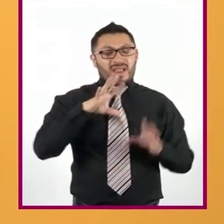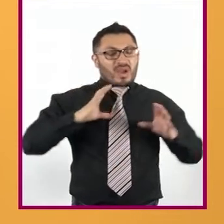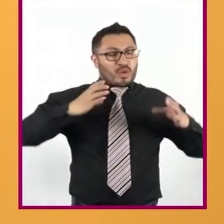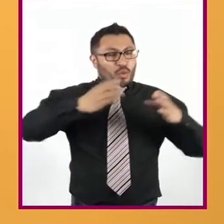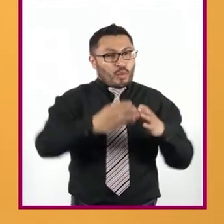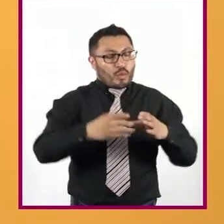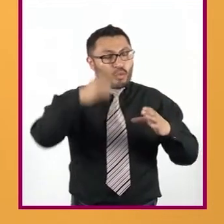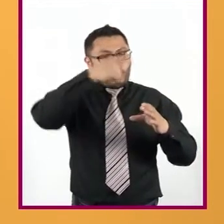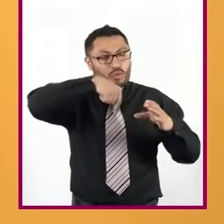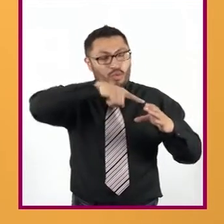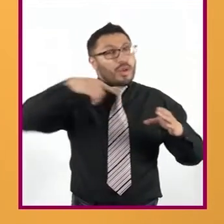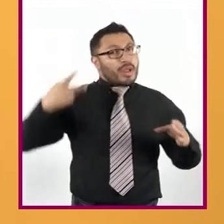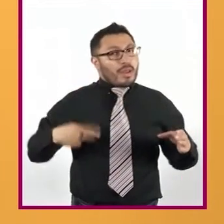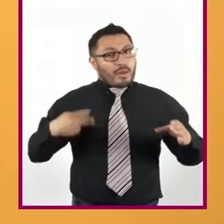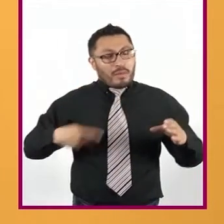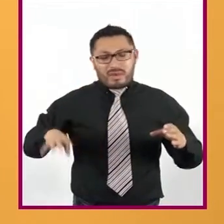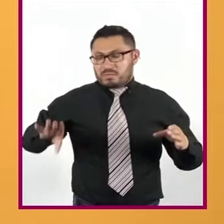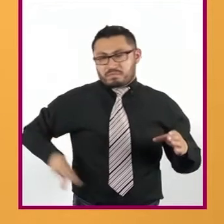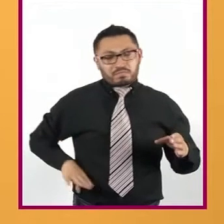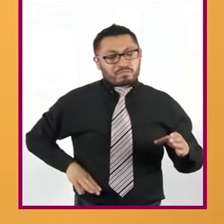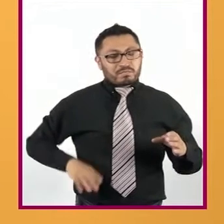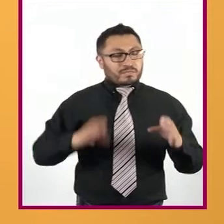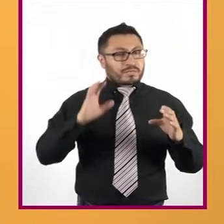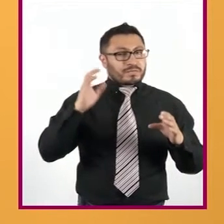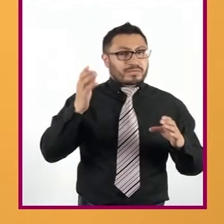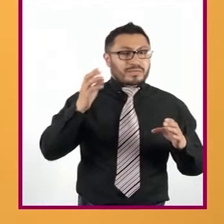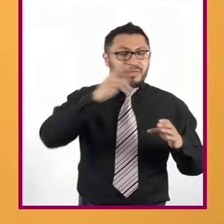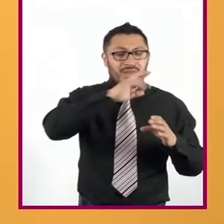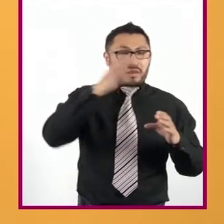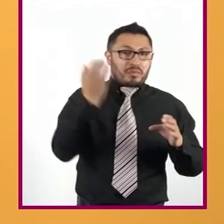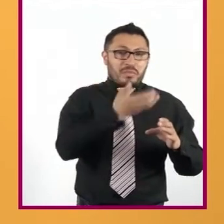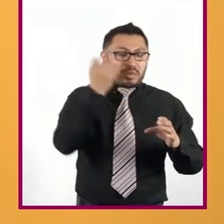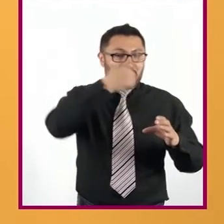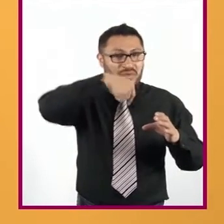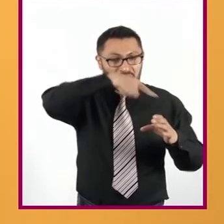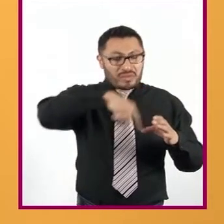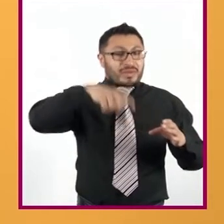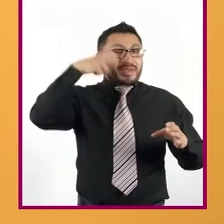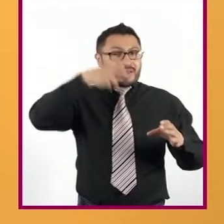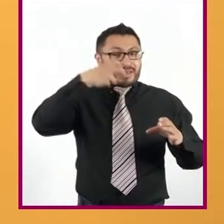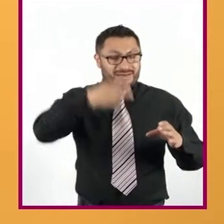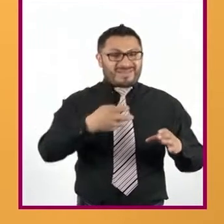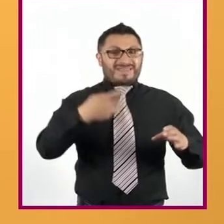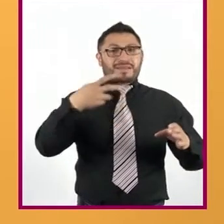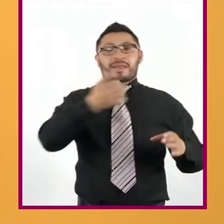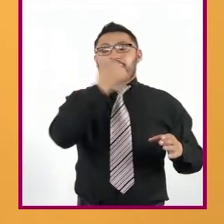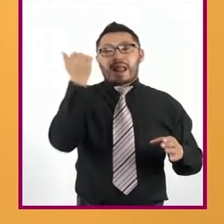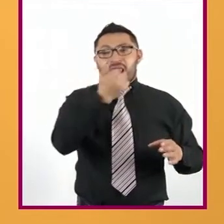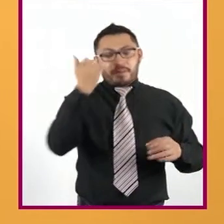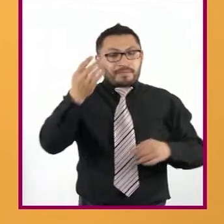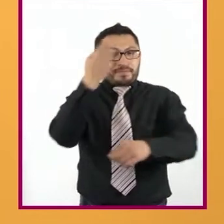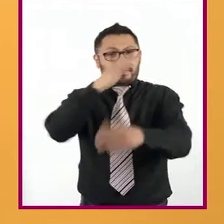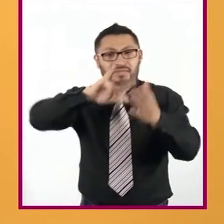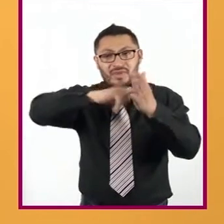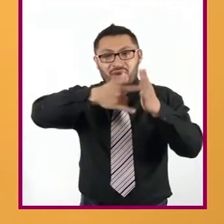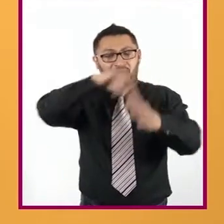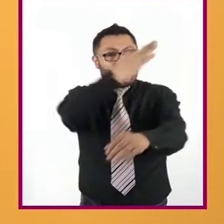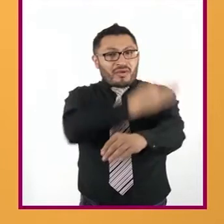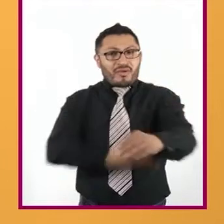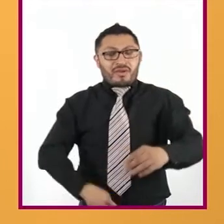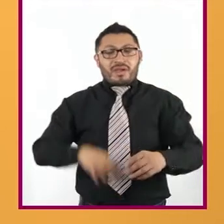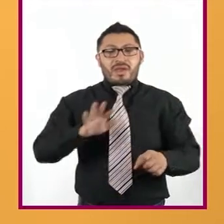que presentan características comunes. En este caso, la población son los alumnos del turno vespertino,